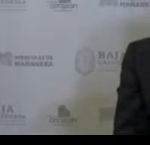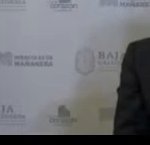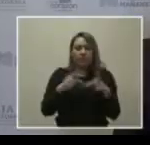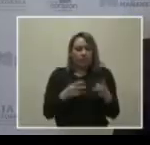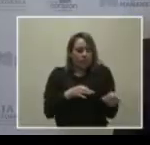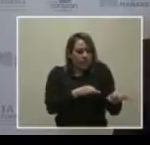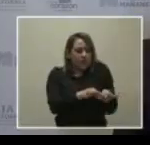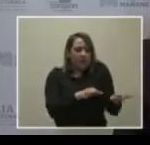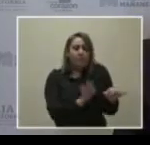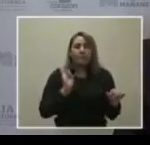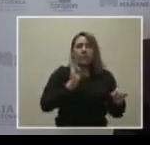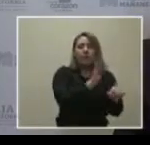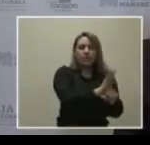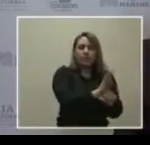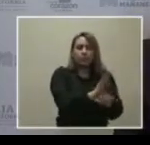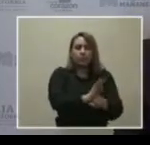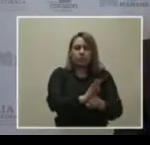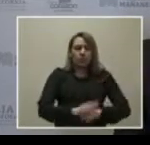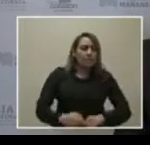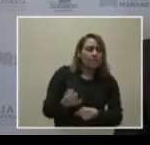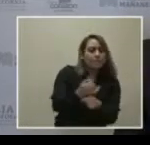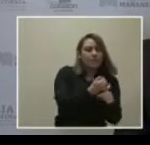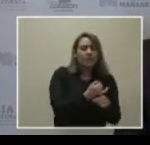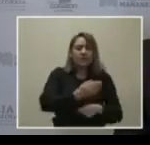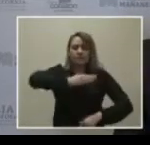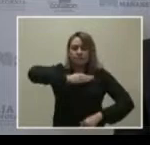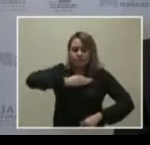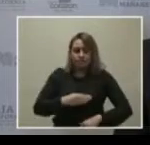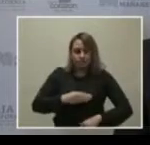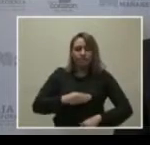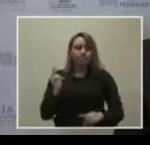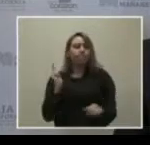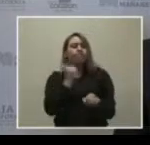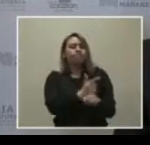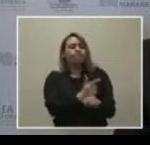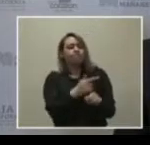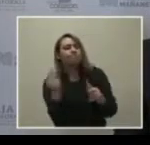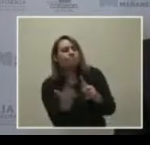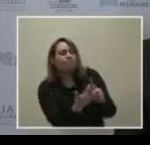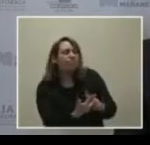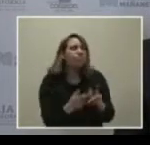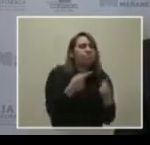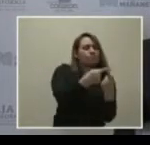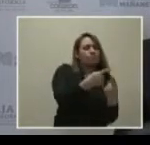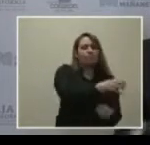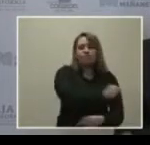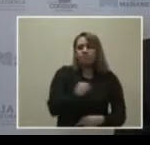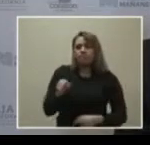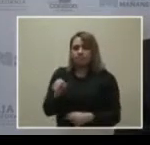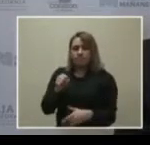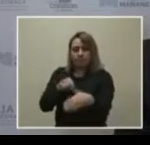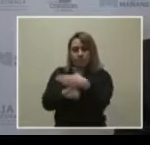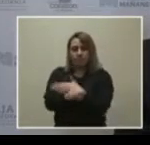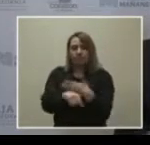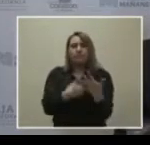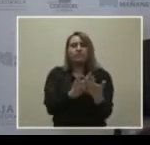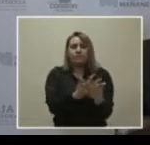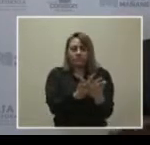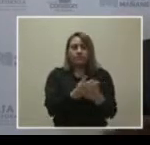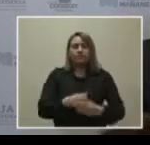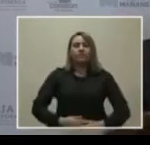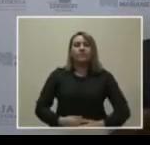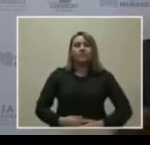de procuración de justicia para esclarecer estos delitos. Adicionalmente,